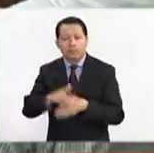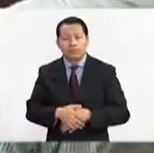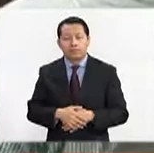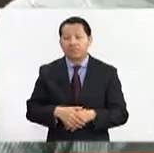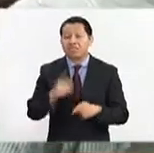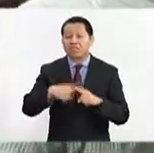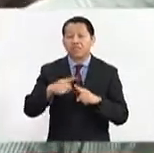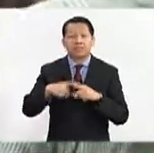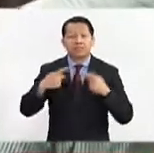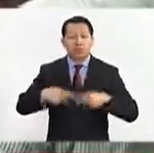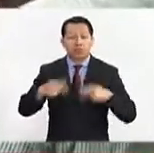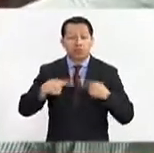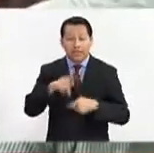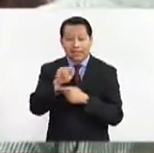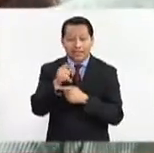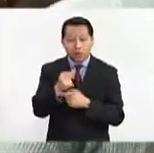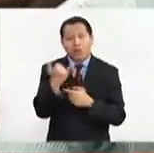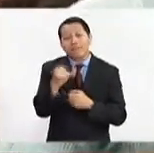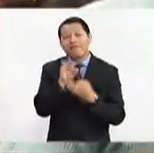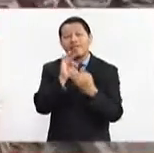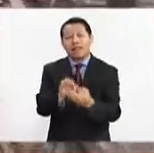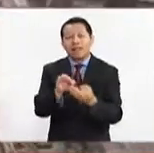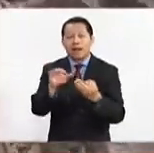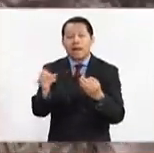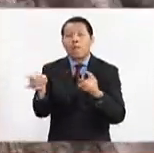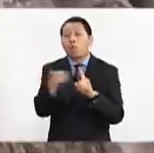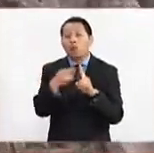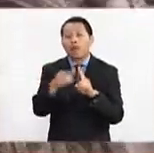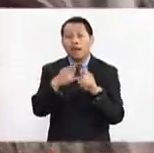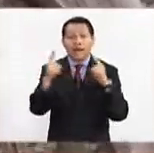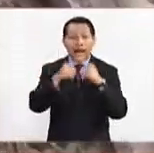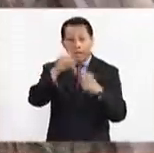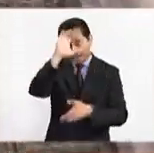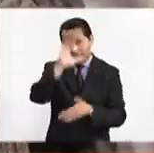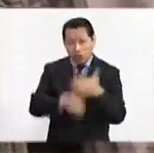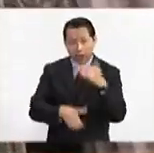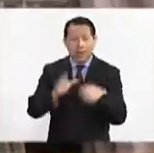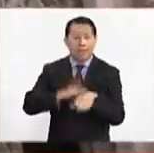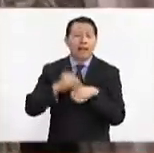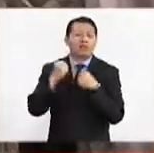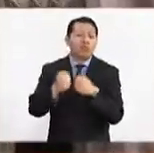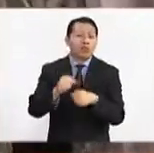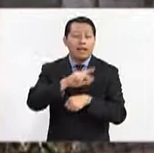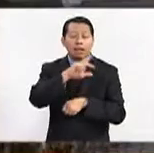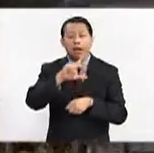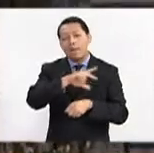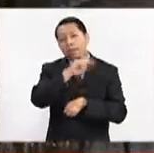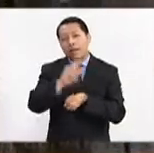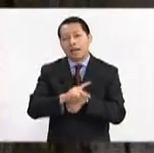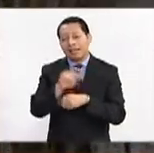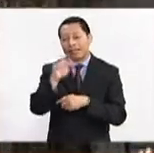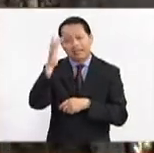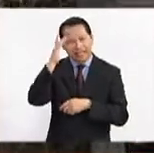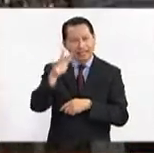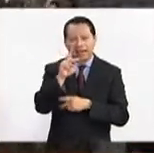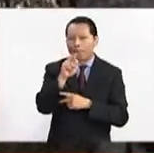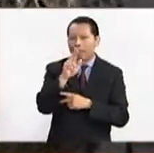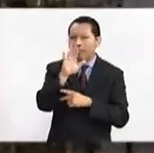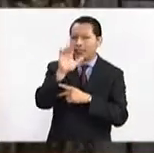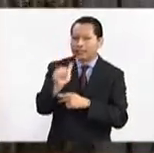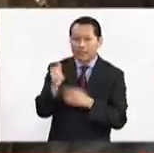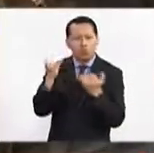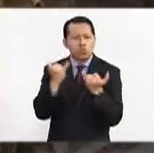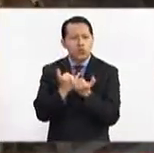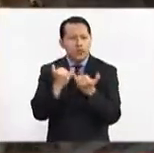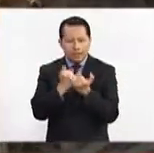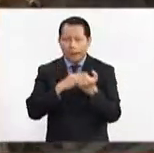habitantes de Taxco y frente a las puertas de una de las iglesias católicas más emblemáticas de nuestro país, la de Santa Prisca, que resultó también dañada